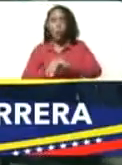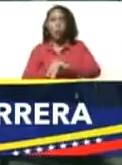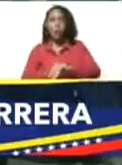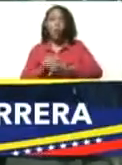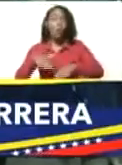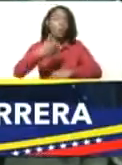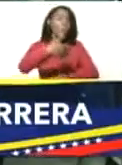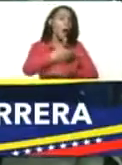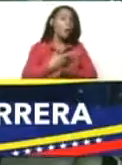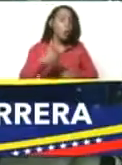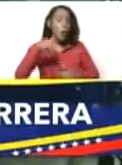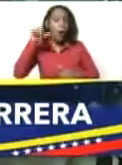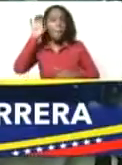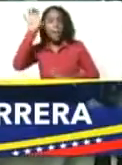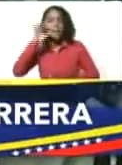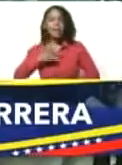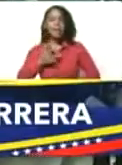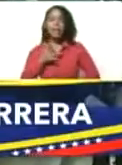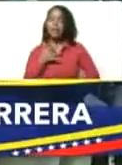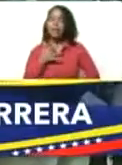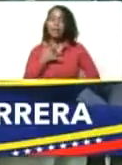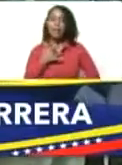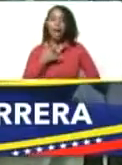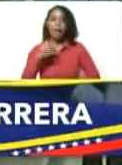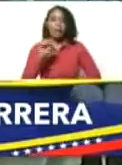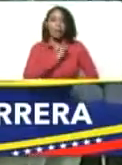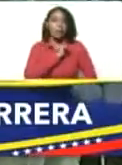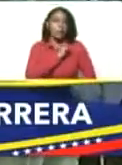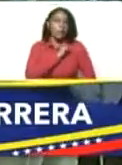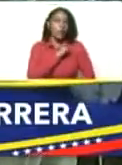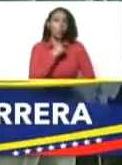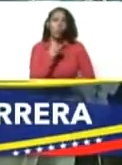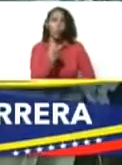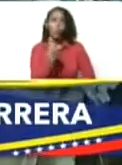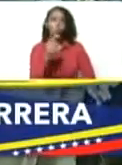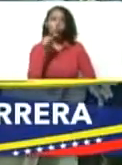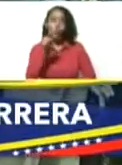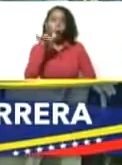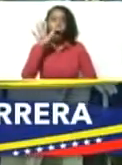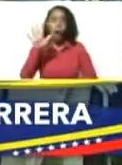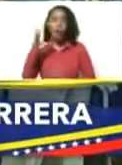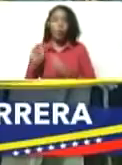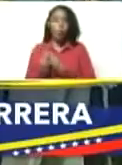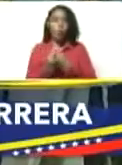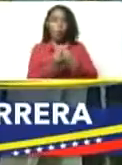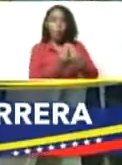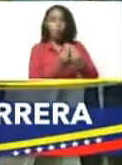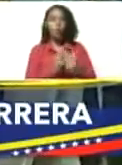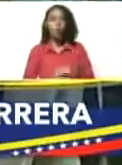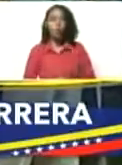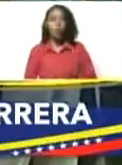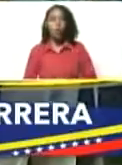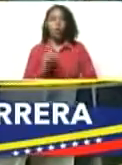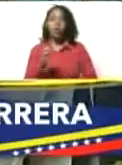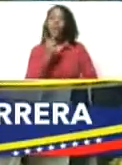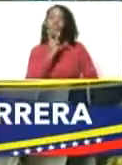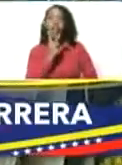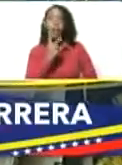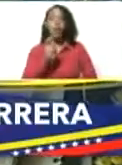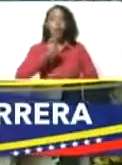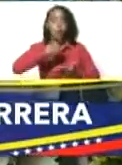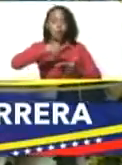Cuando el país se sentía como en tinieblas y en soledad, tú estabas allí acompañándonos con tu verbo, con tu